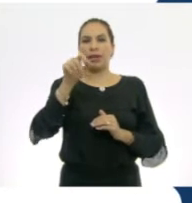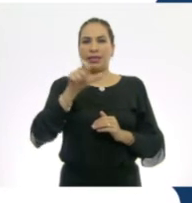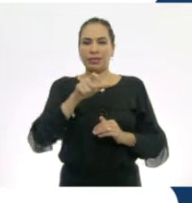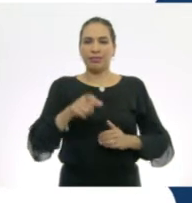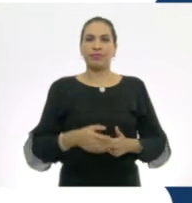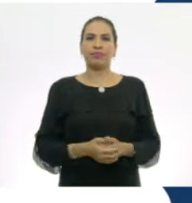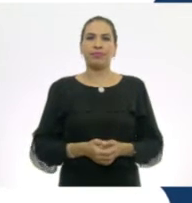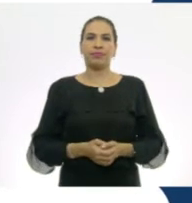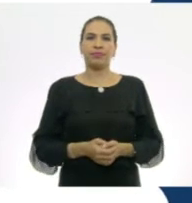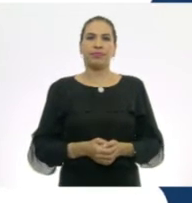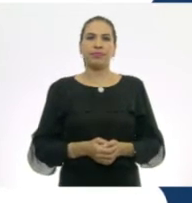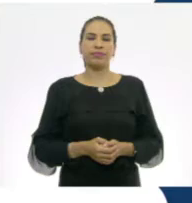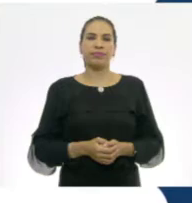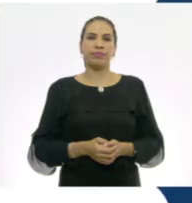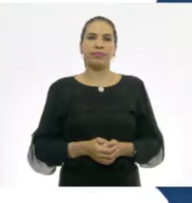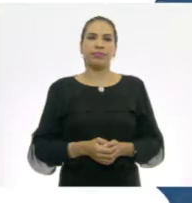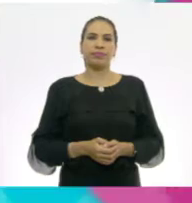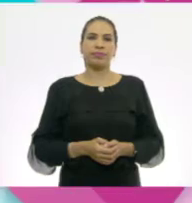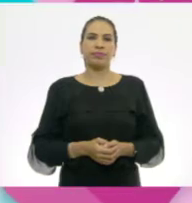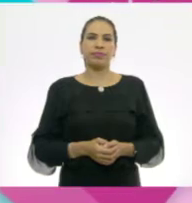aprendeencasa.cep.gov.mx.